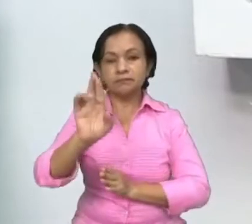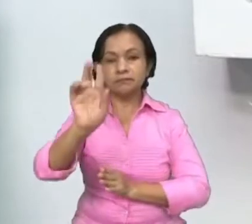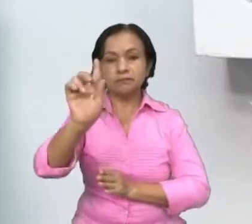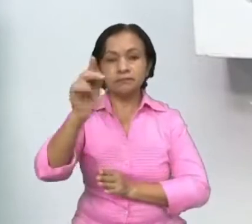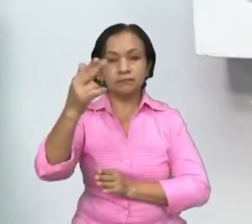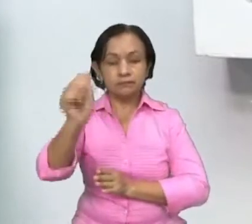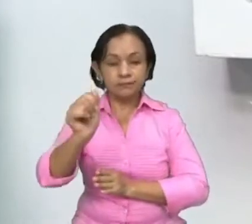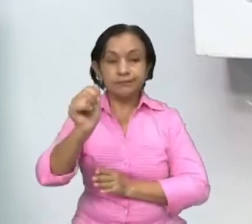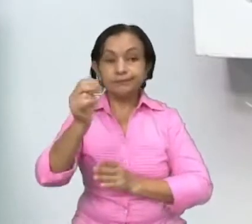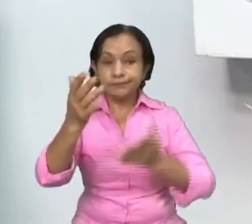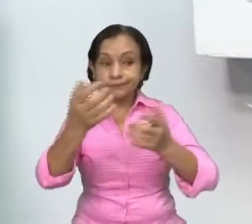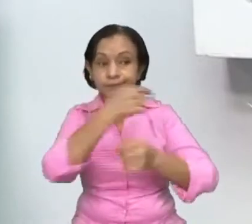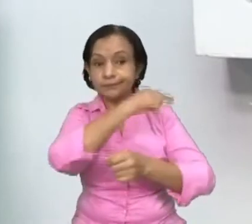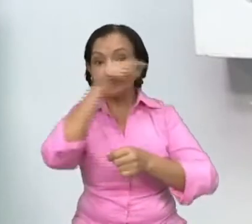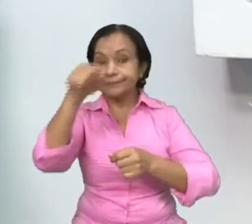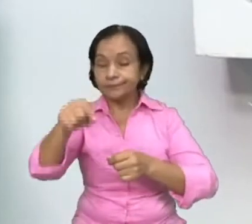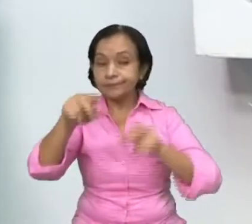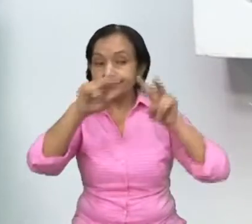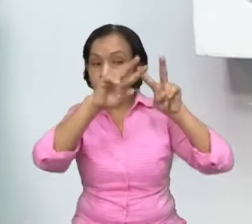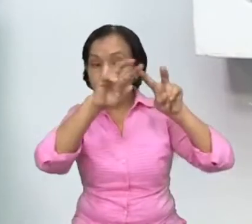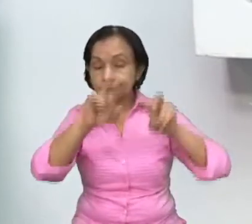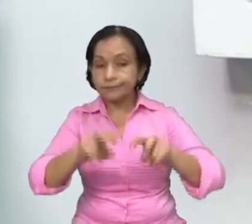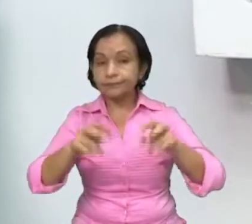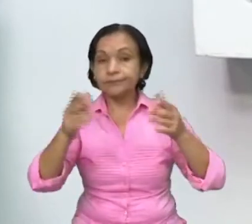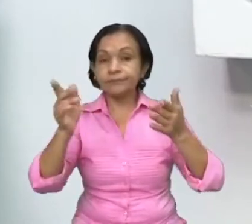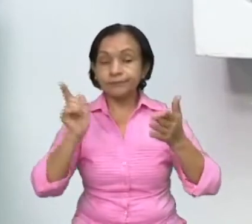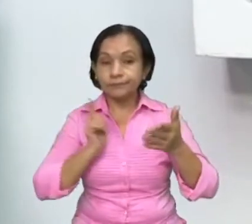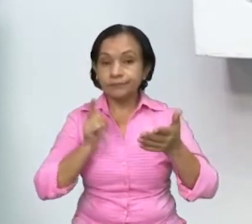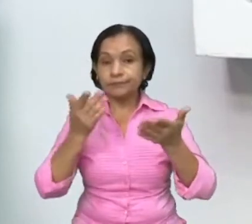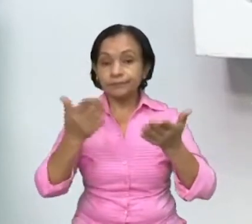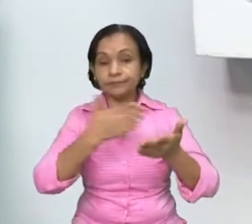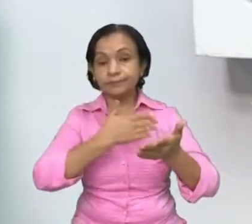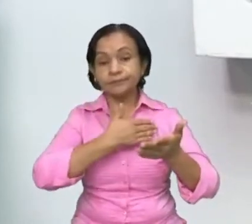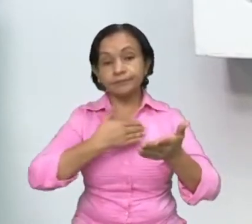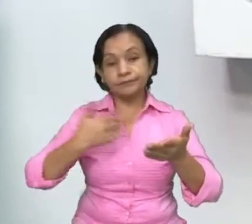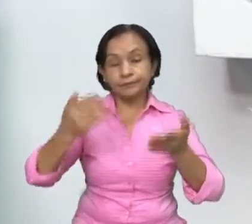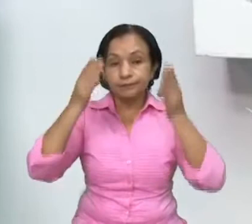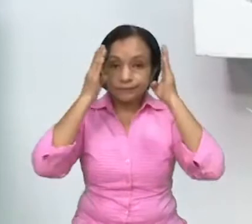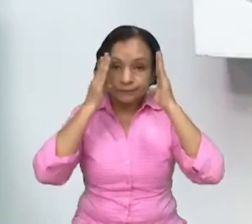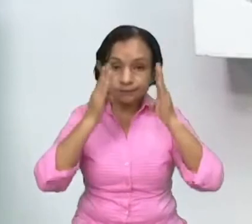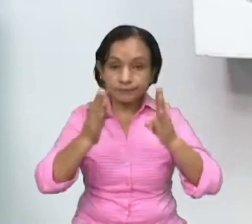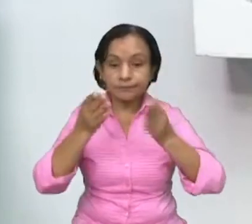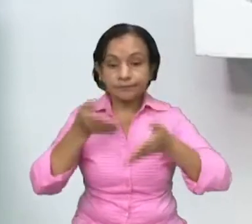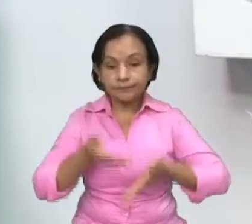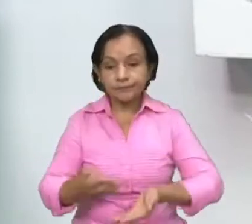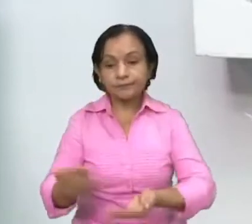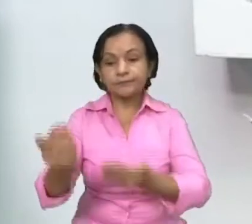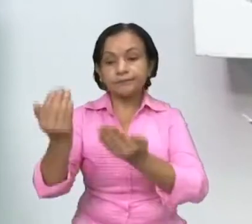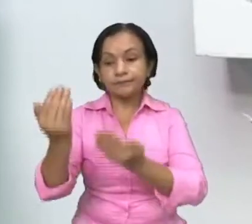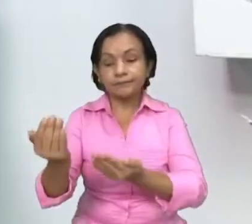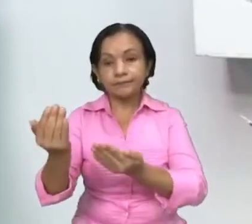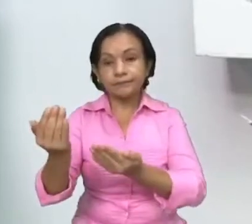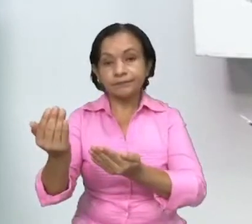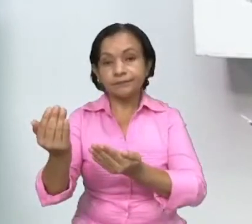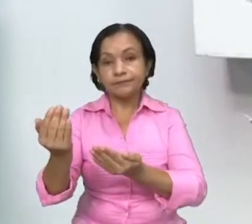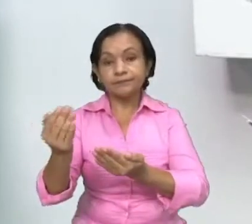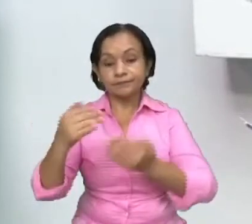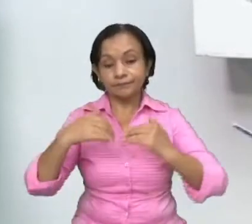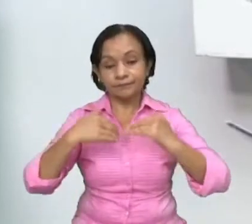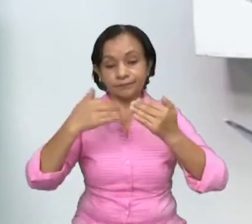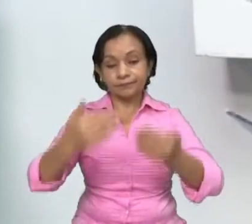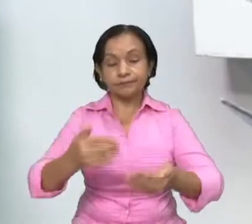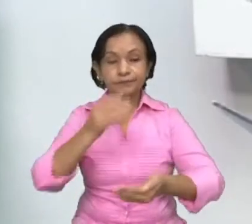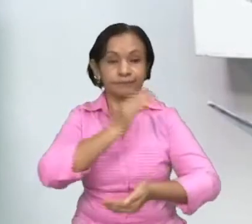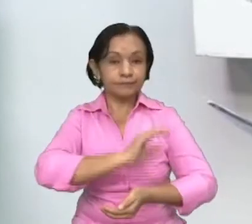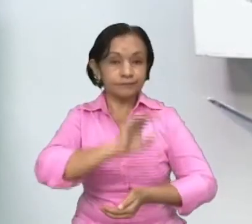un tanto por seguimiento, por evaluación y para ofertarle una mejor atención al recién nacido. La cirugía fetal tiene